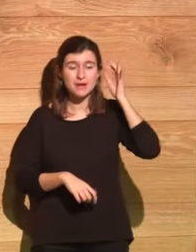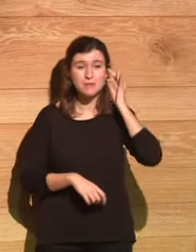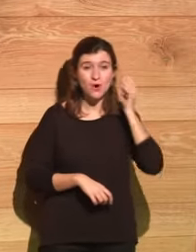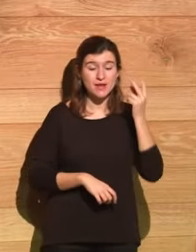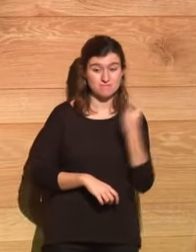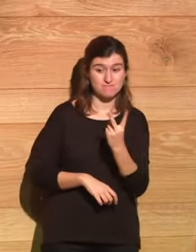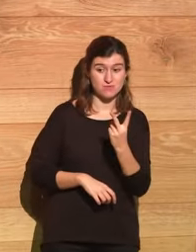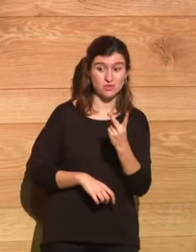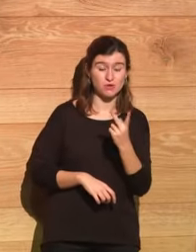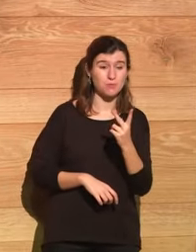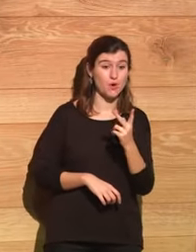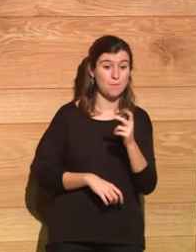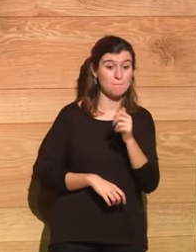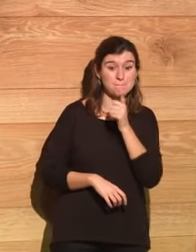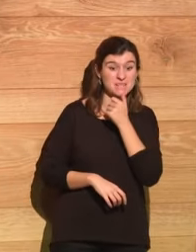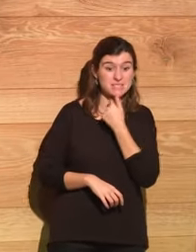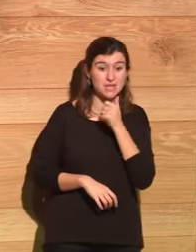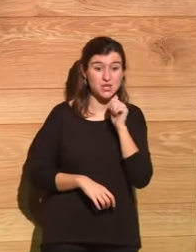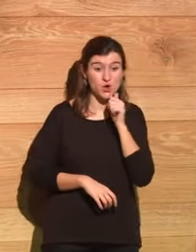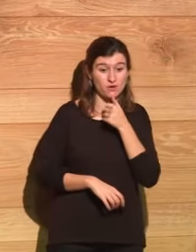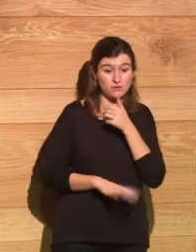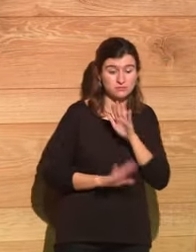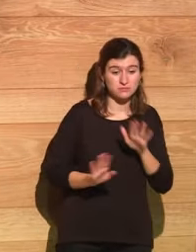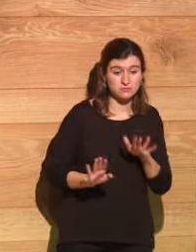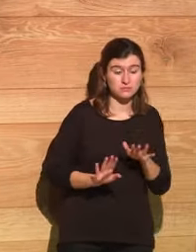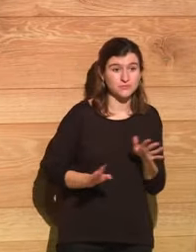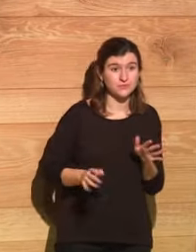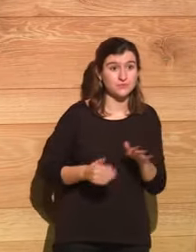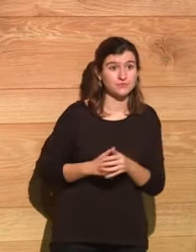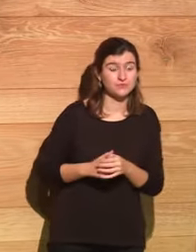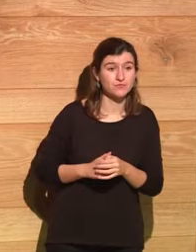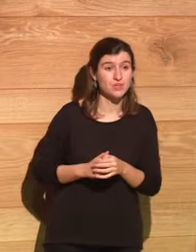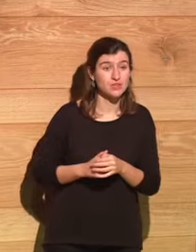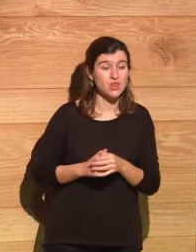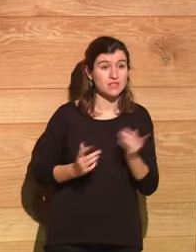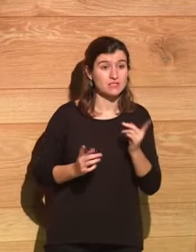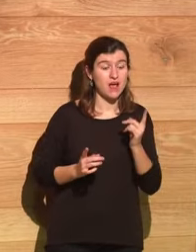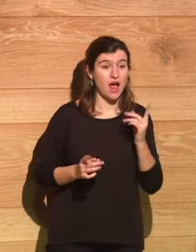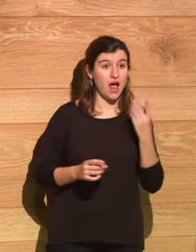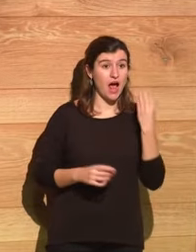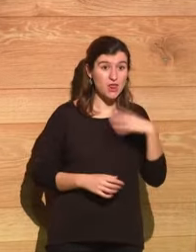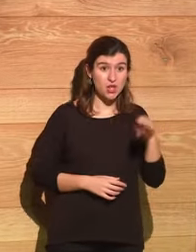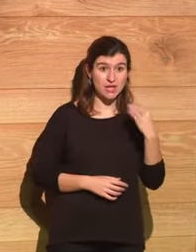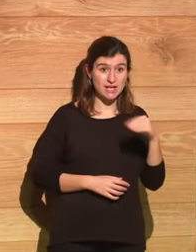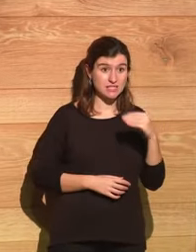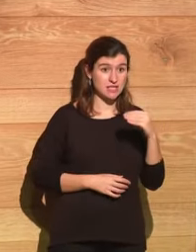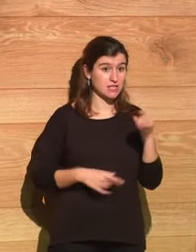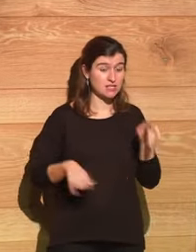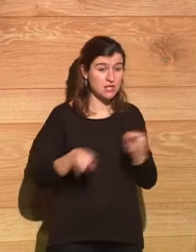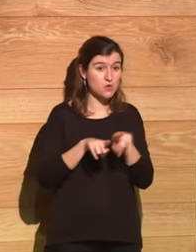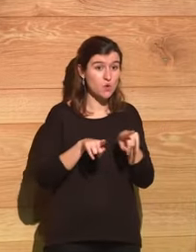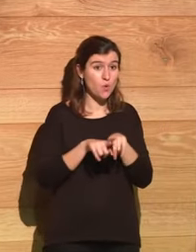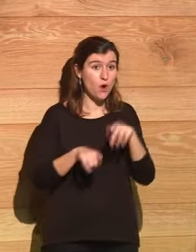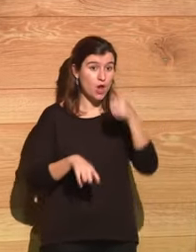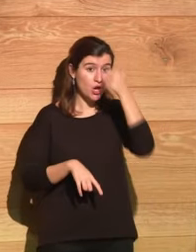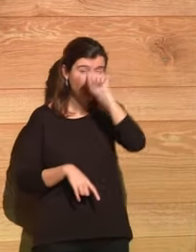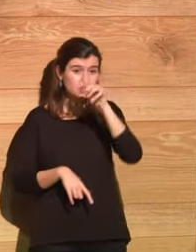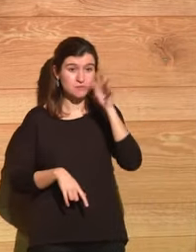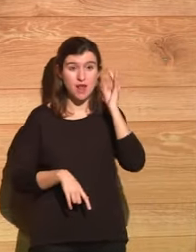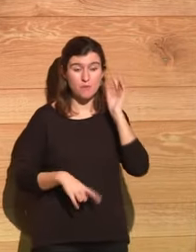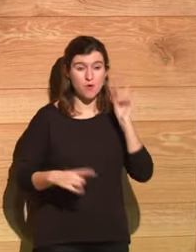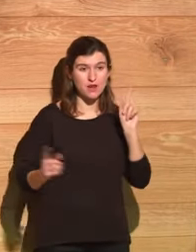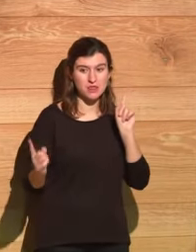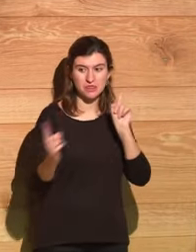que vive en el misterio. Y de hecho, bueno, nuestras relaciones adolescentes son así, ¿no? Nos acercamos los hombres a las mujeres y las mujeres a los